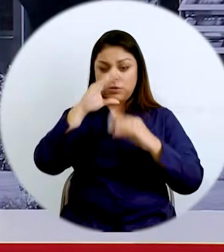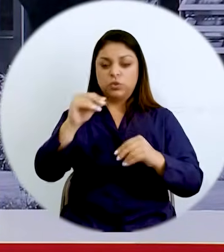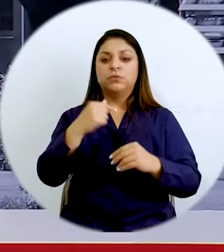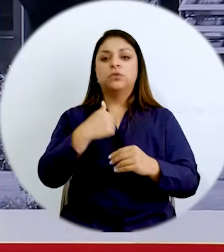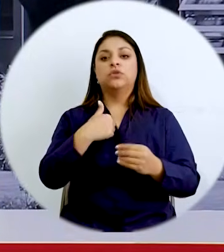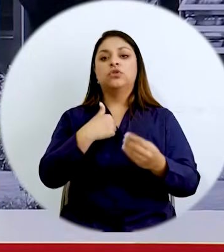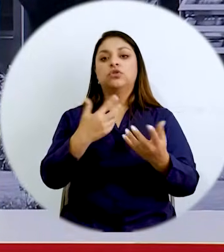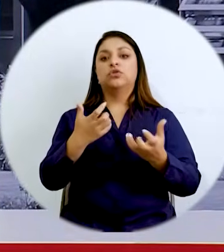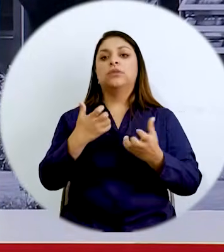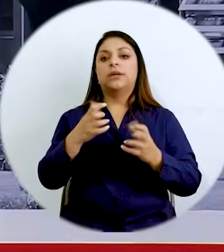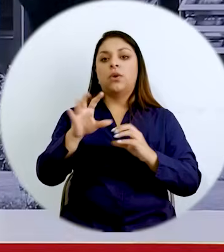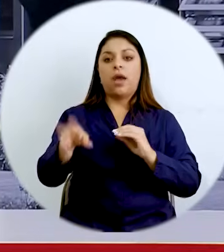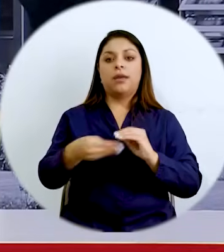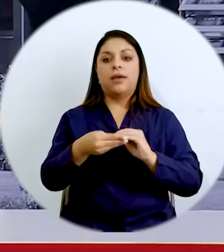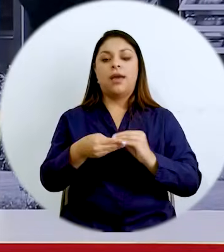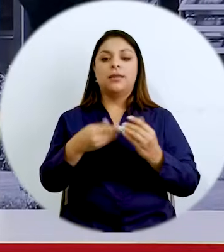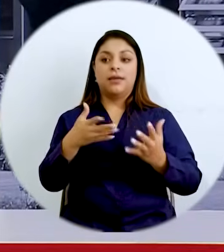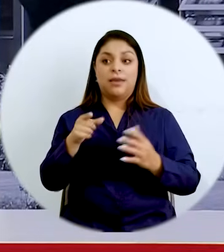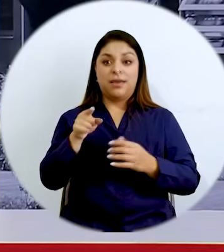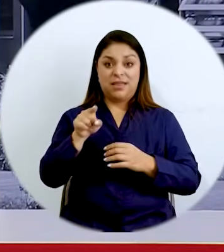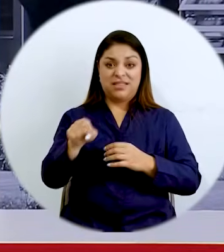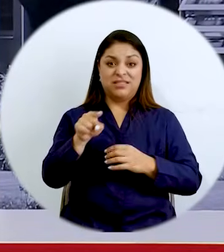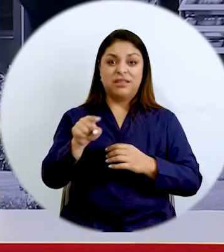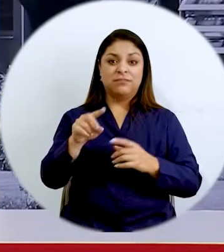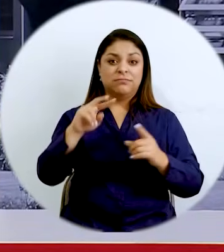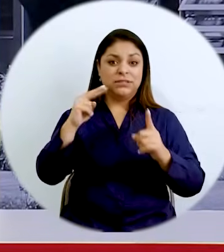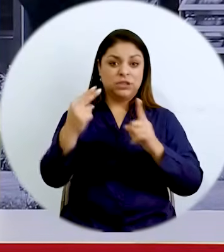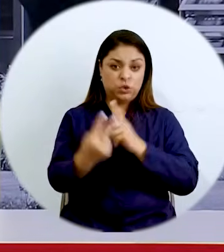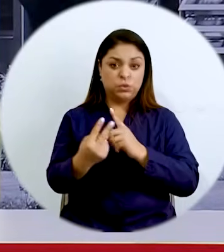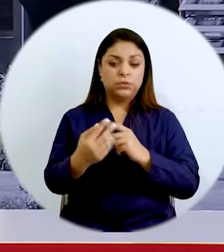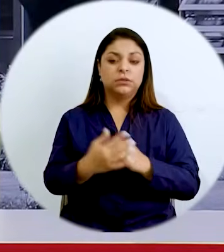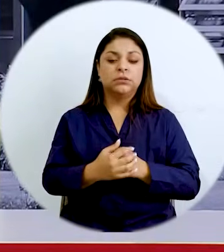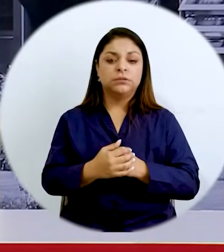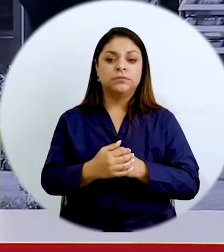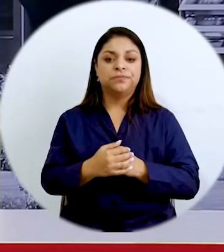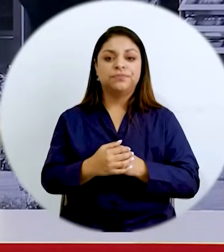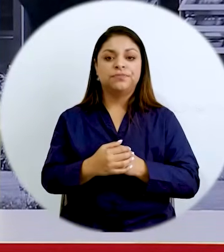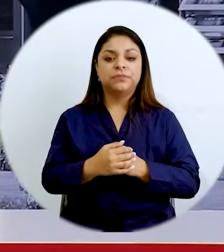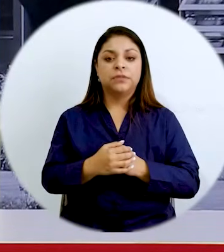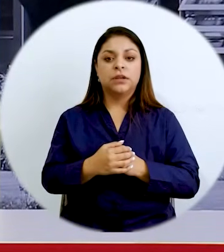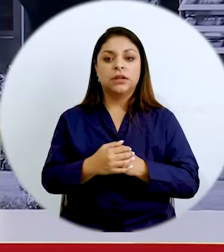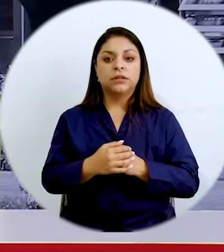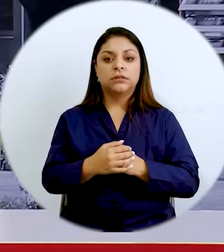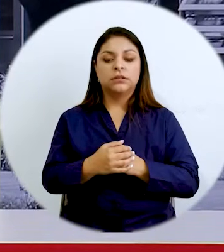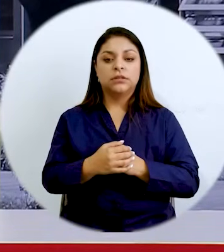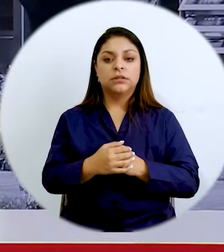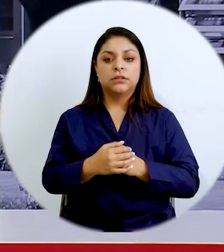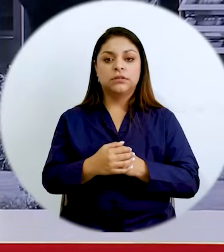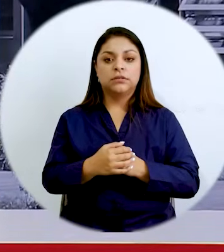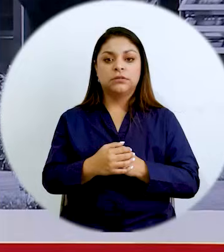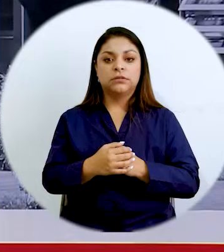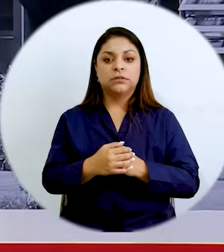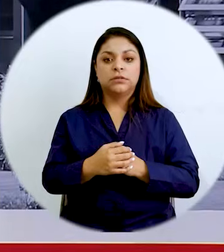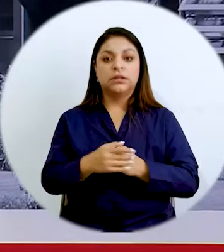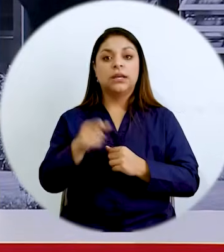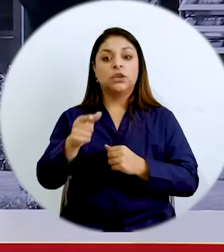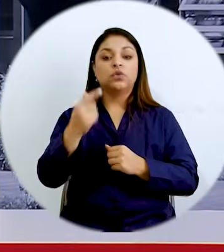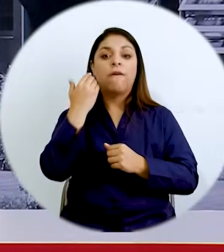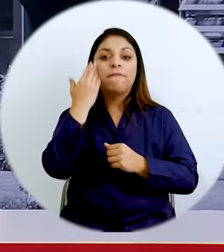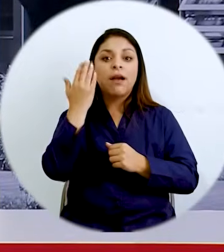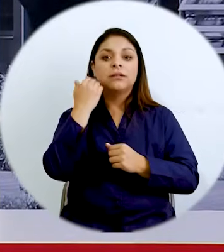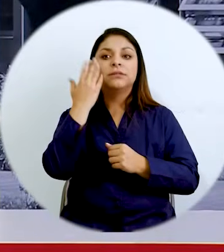de la información, yo quisiera agregar que esta versión de la que nos trae aquí hoy en el